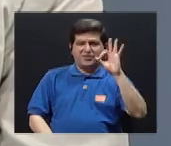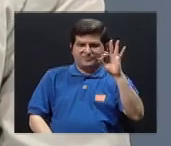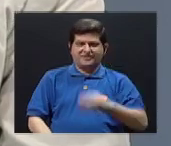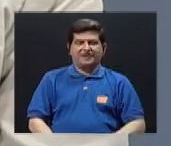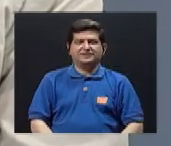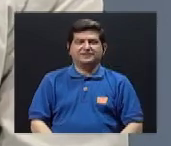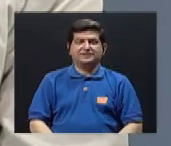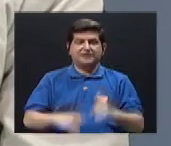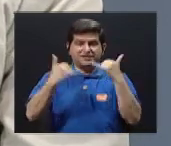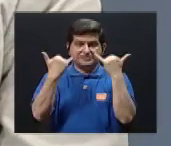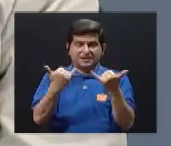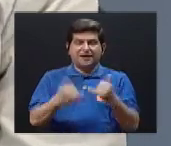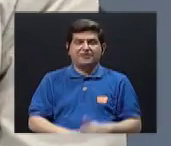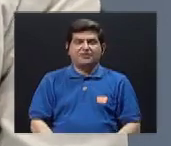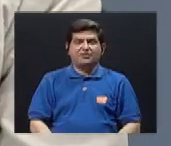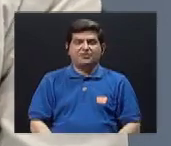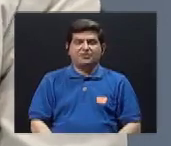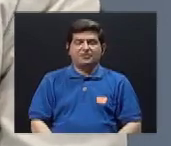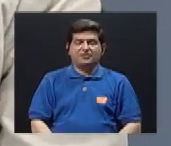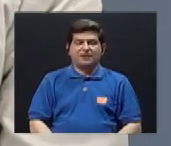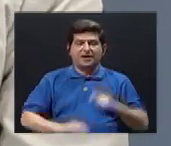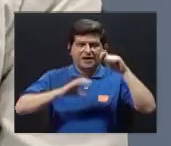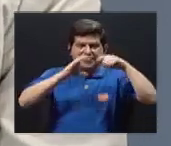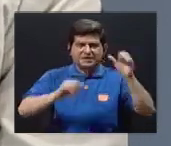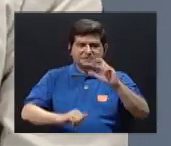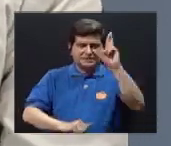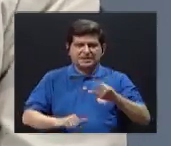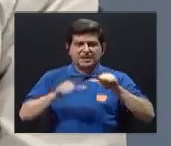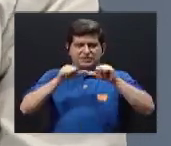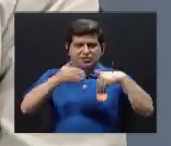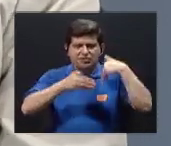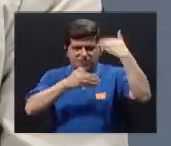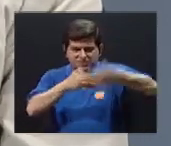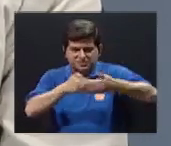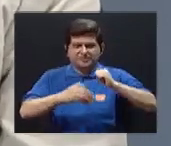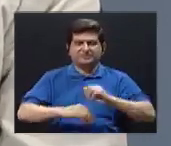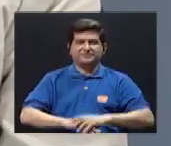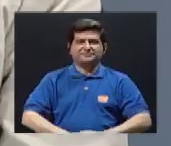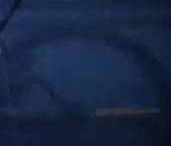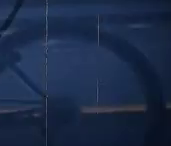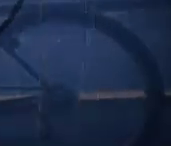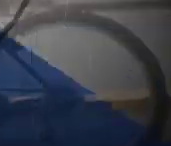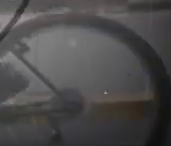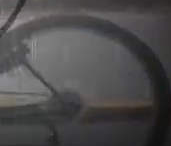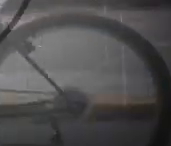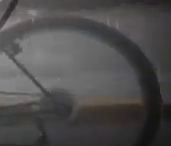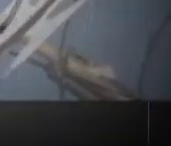Manuel Fernández. Vamos a nuestra sección Cinético y regresamos con todos ustedes.